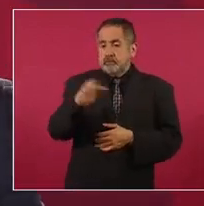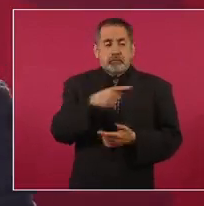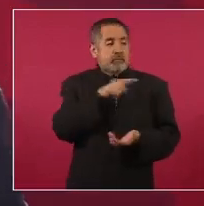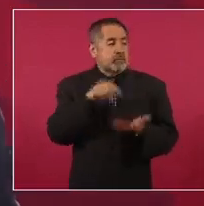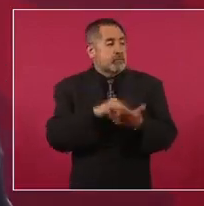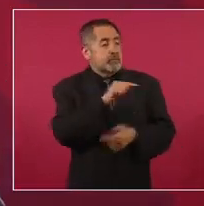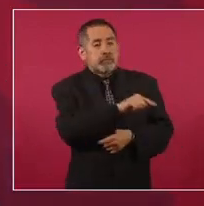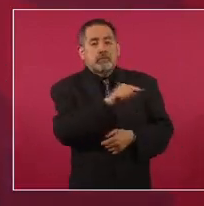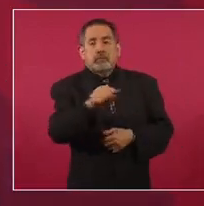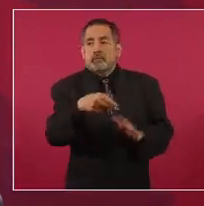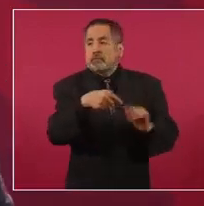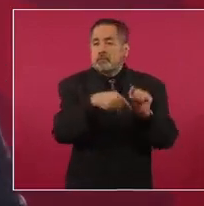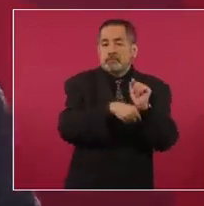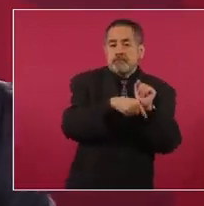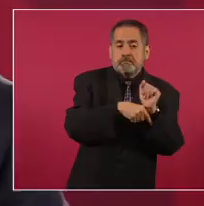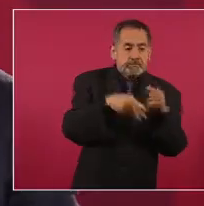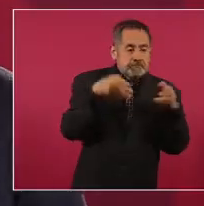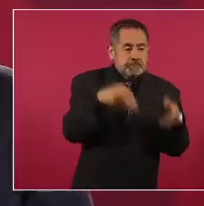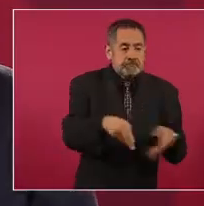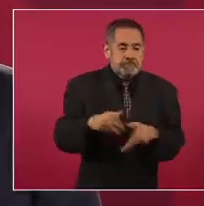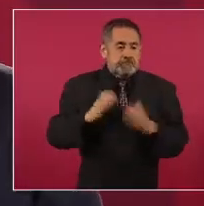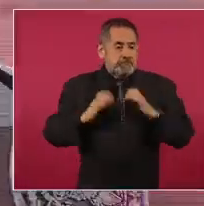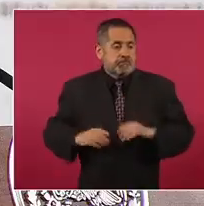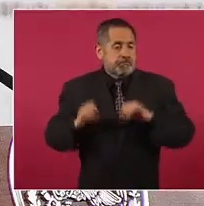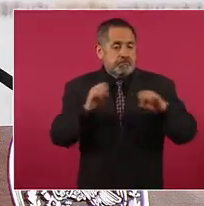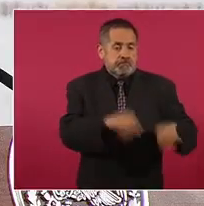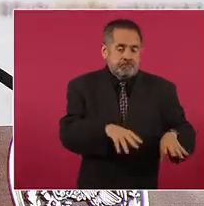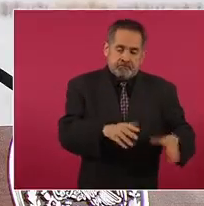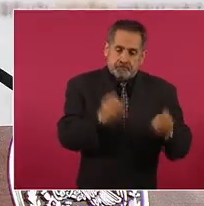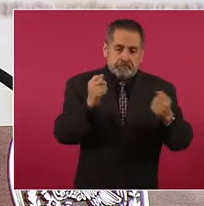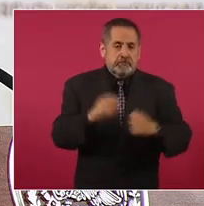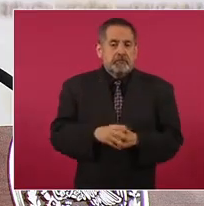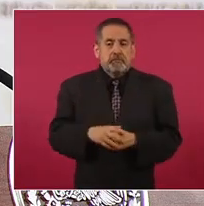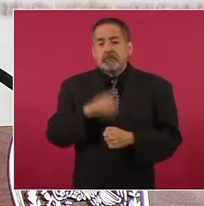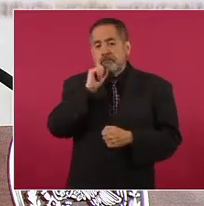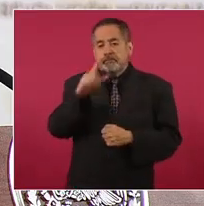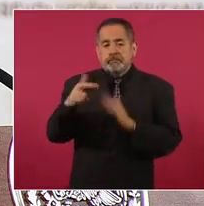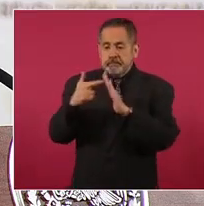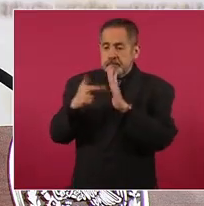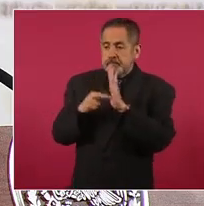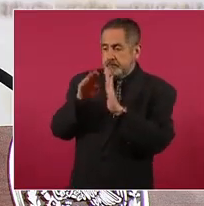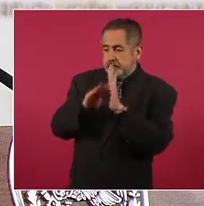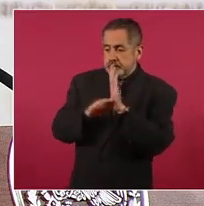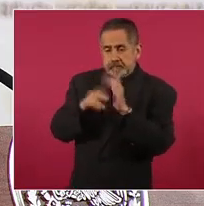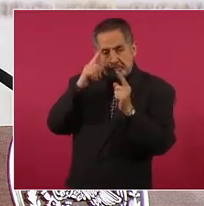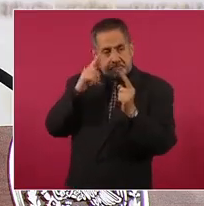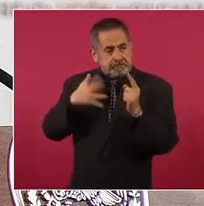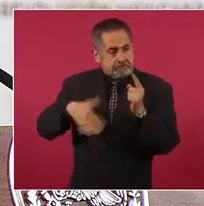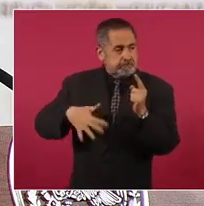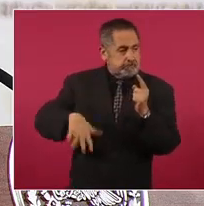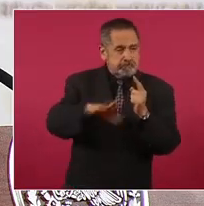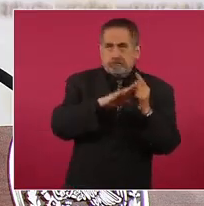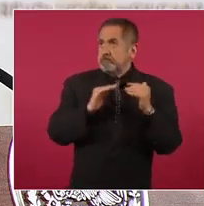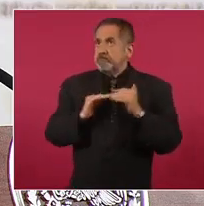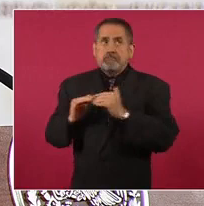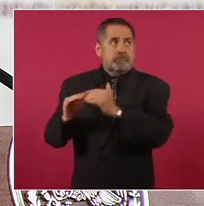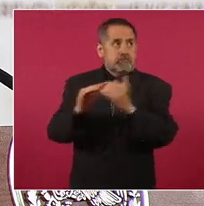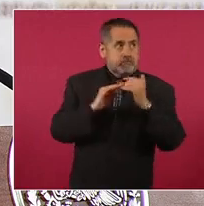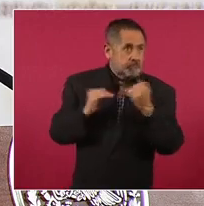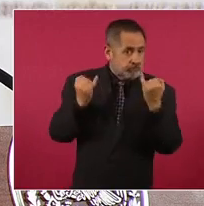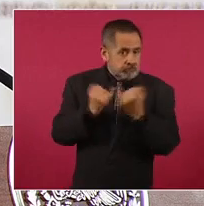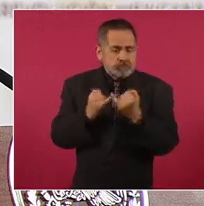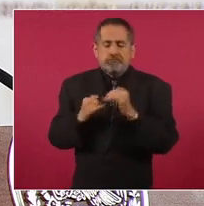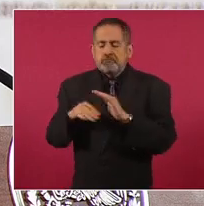y 4.180 cuerpos exhumados, así como los protocolos homologados de búsqueda, que busca coordinar